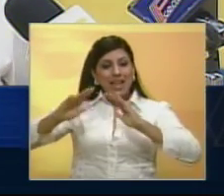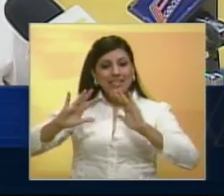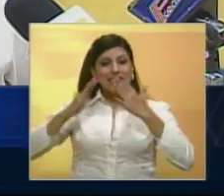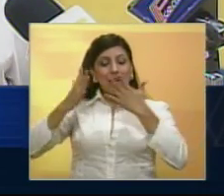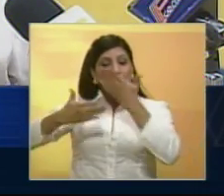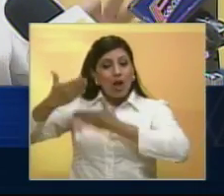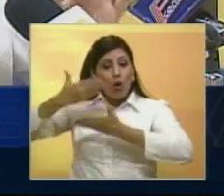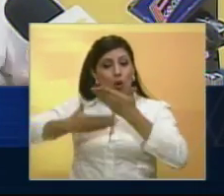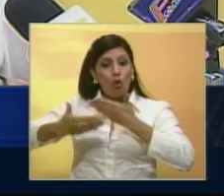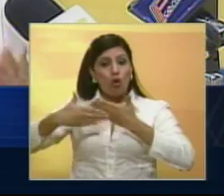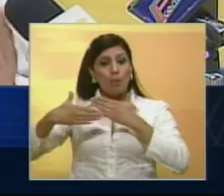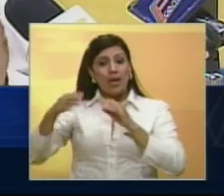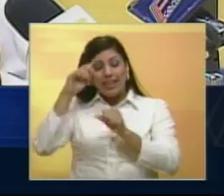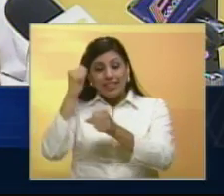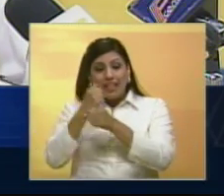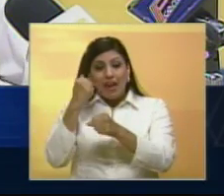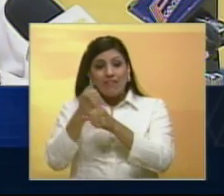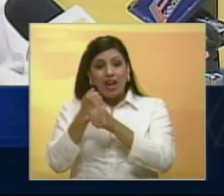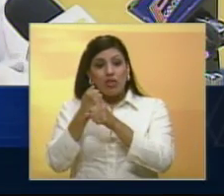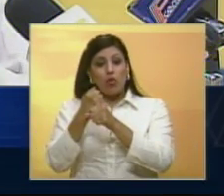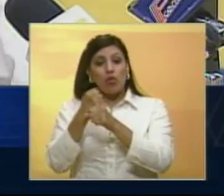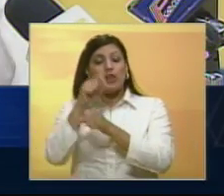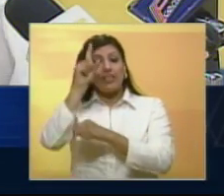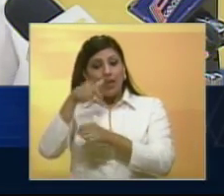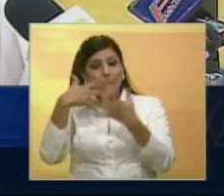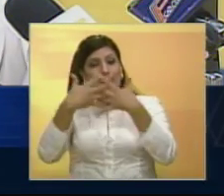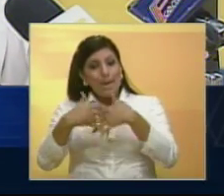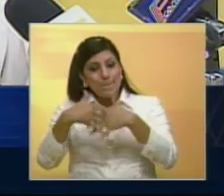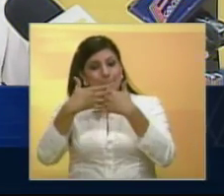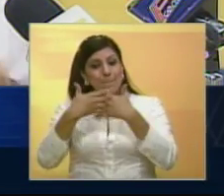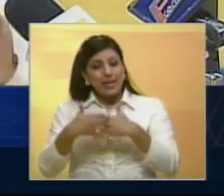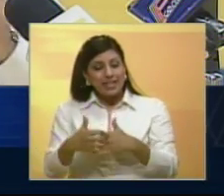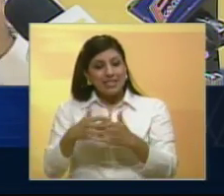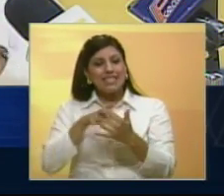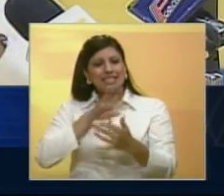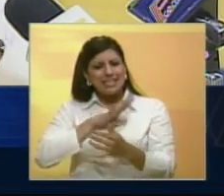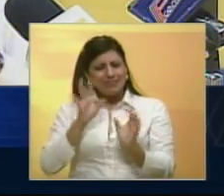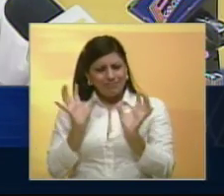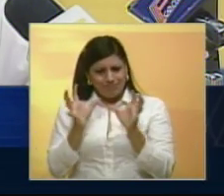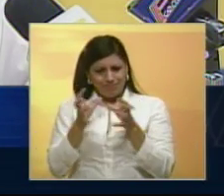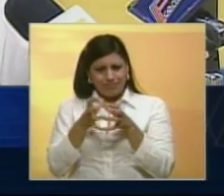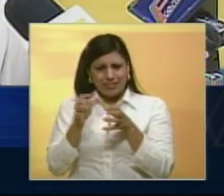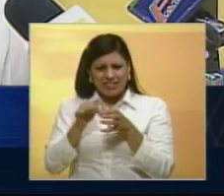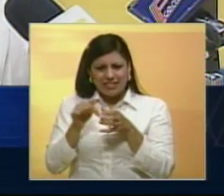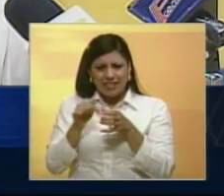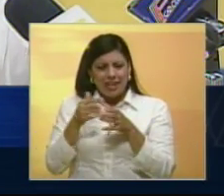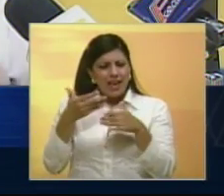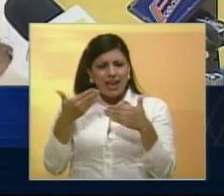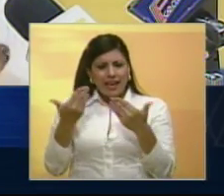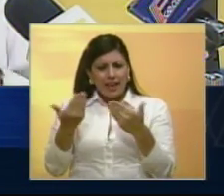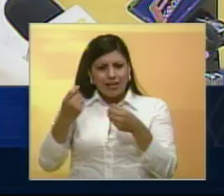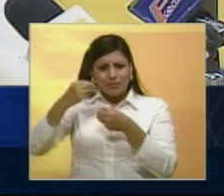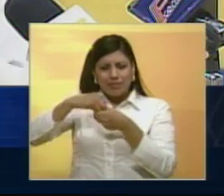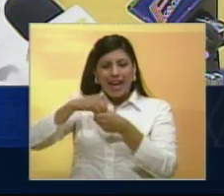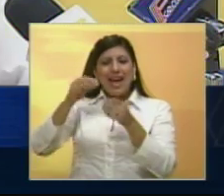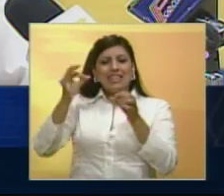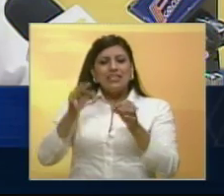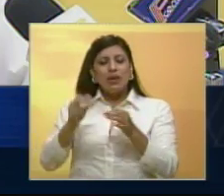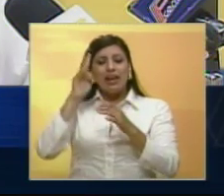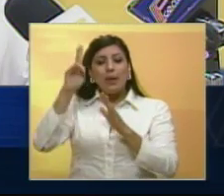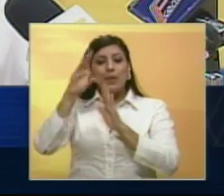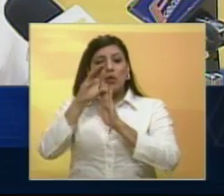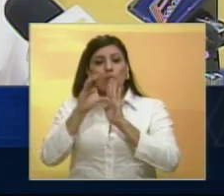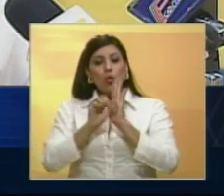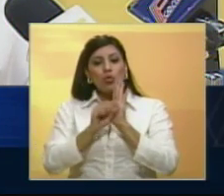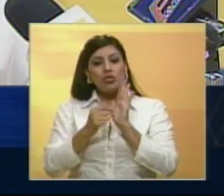recuperación económica con trabajadores y empresarios que esté circunscrito a las garantías